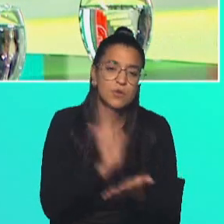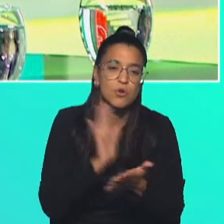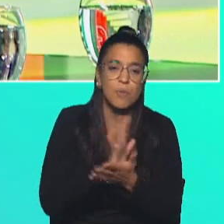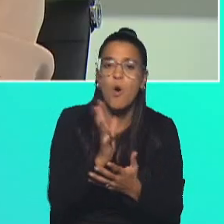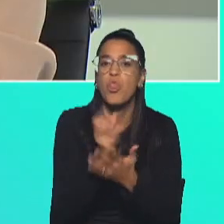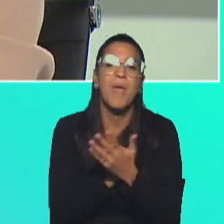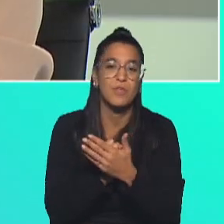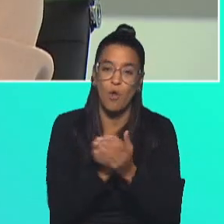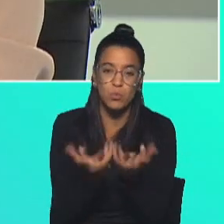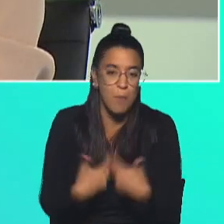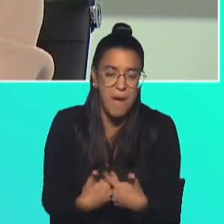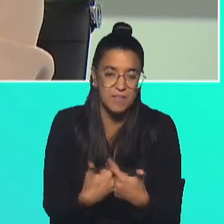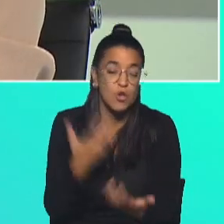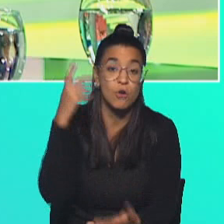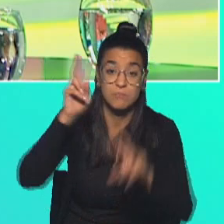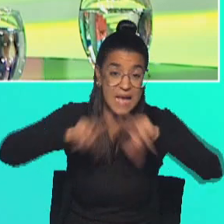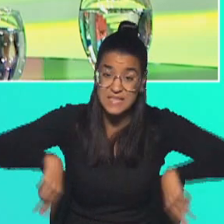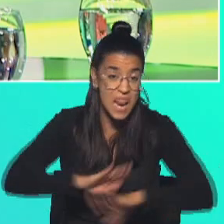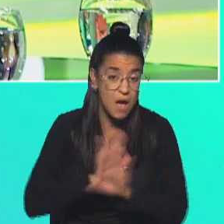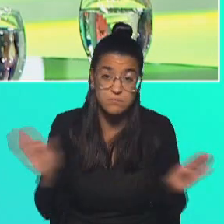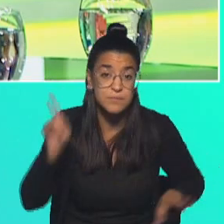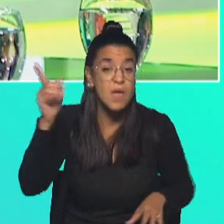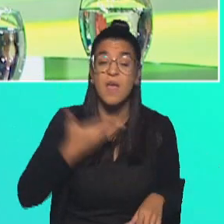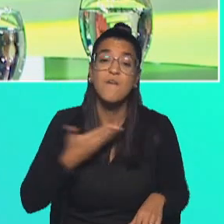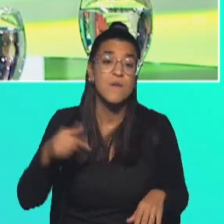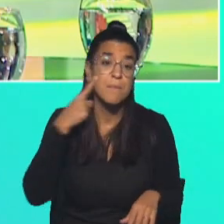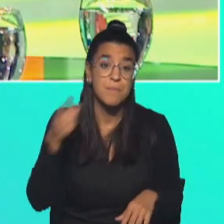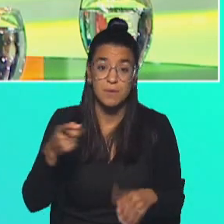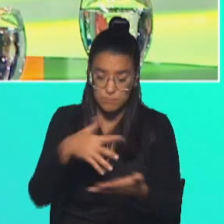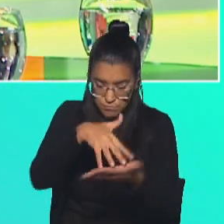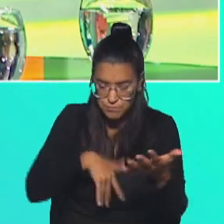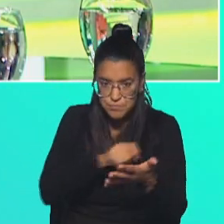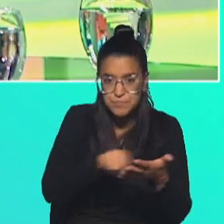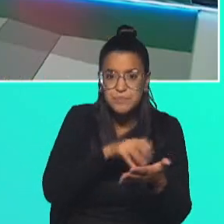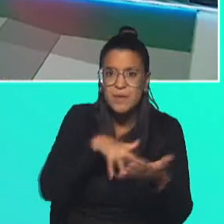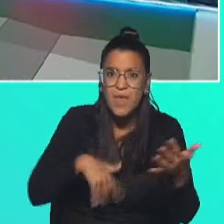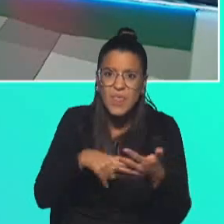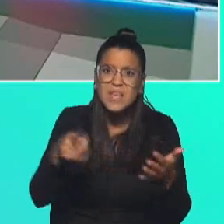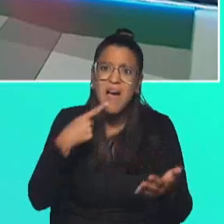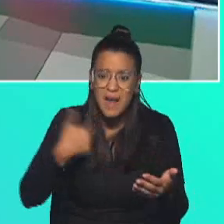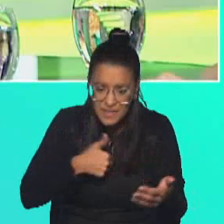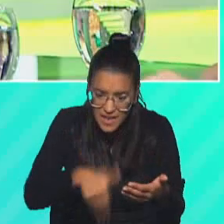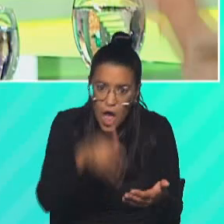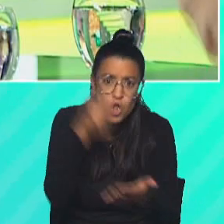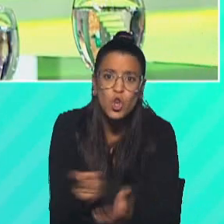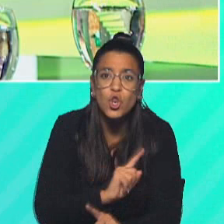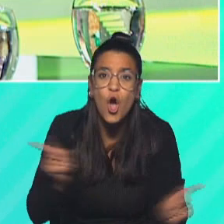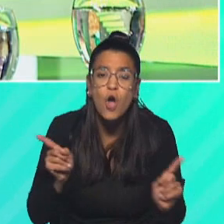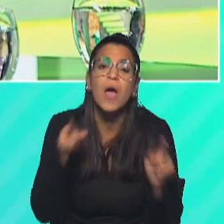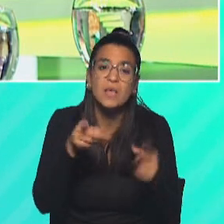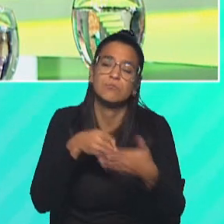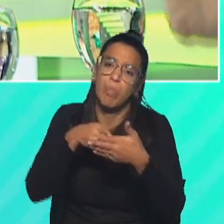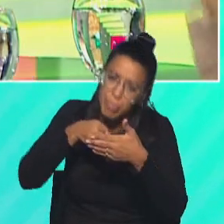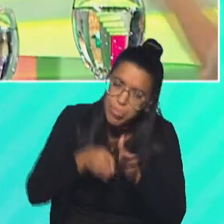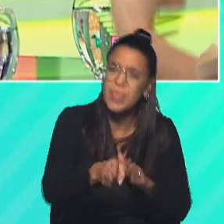débito automático, cancélalo. Al Fondo Monetario le llegó la notificación que Argentina no va a pagar y eso fue lo que